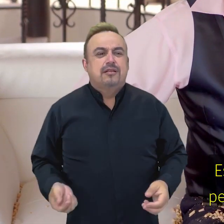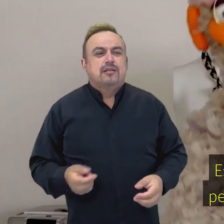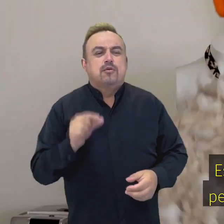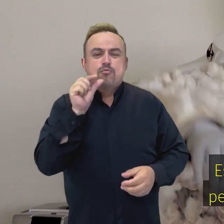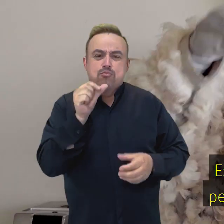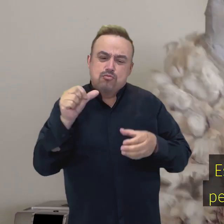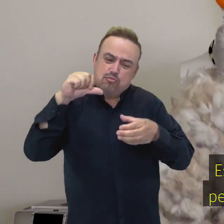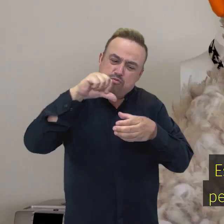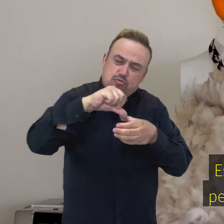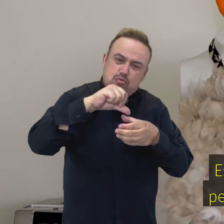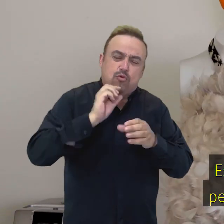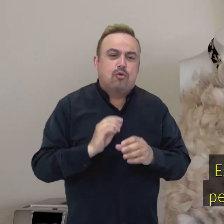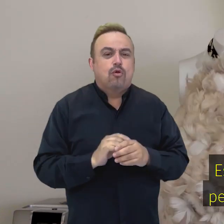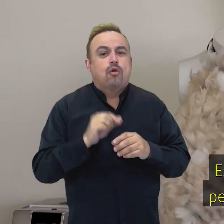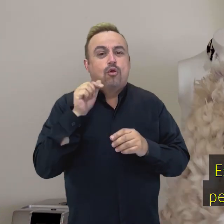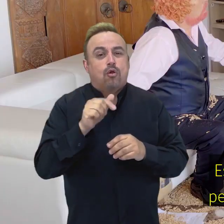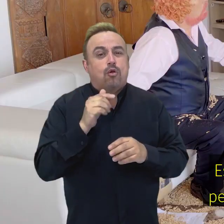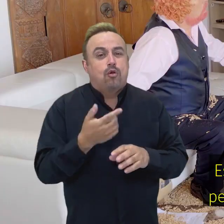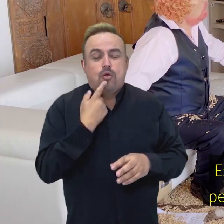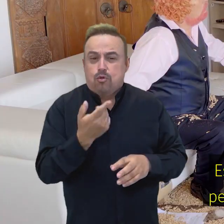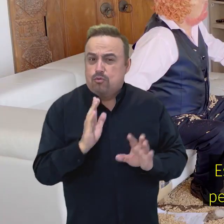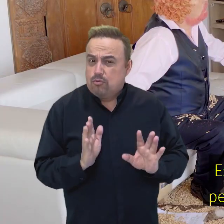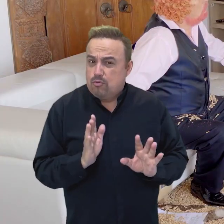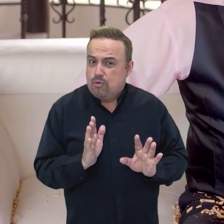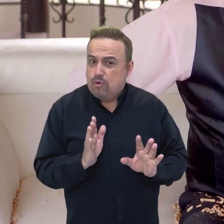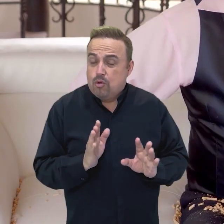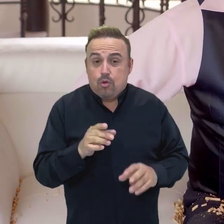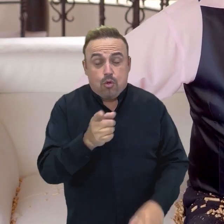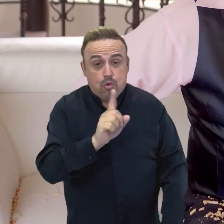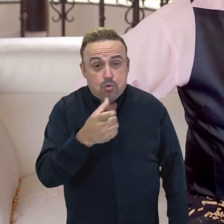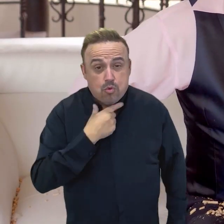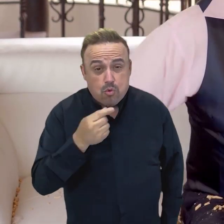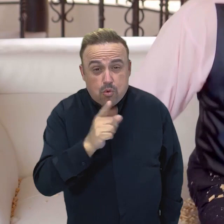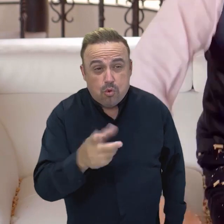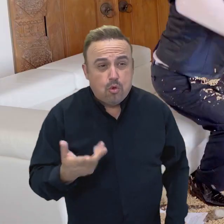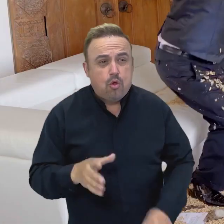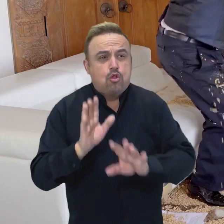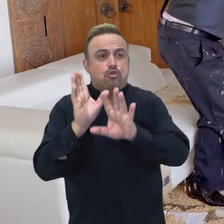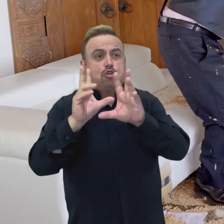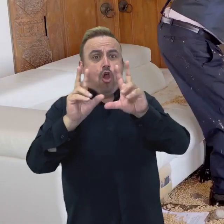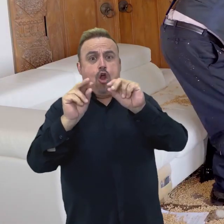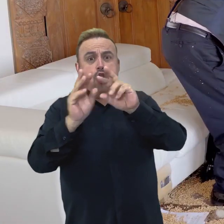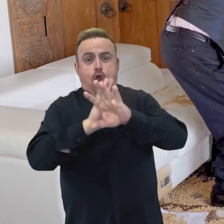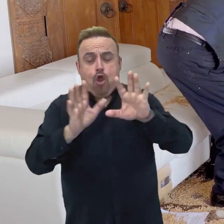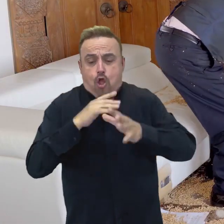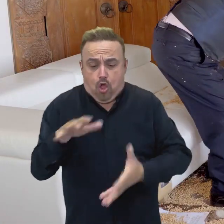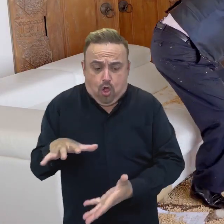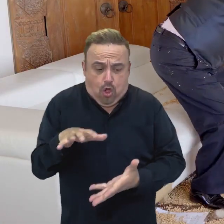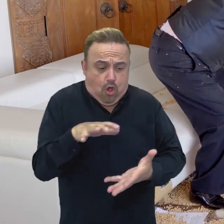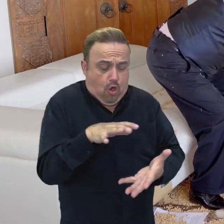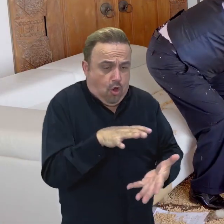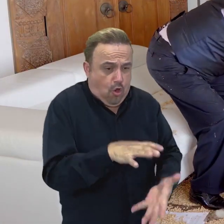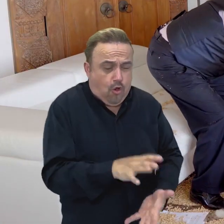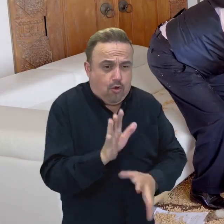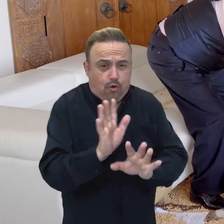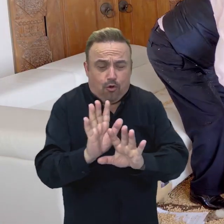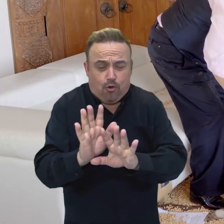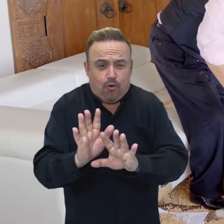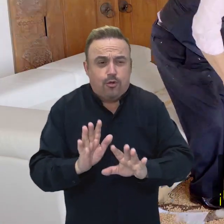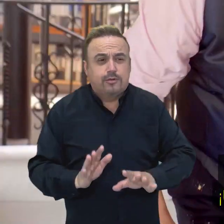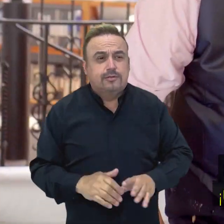un coquito. Pero es exigente con caminemos. Si no le busca caca, yo la bajo.